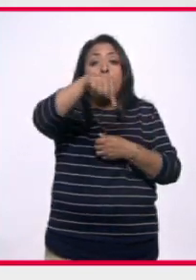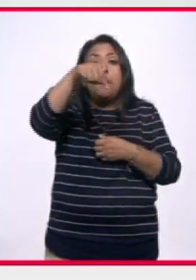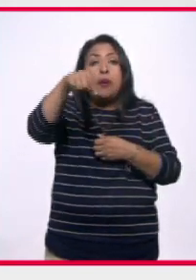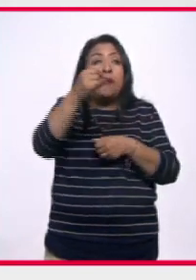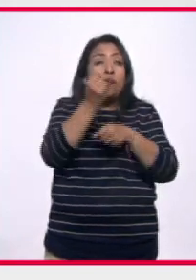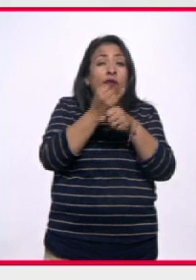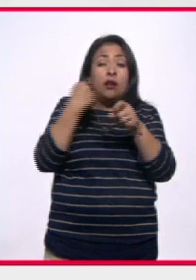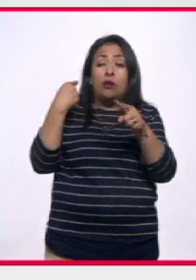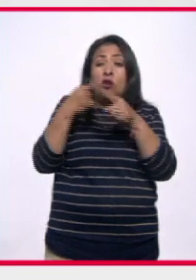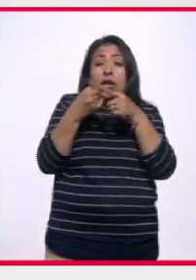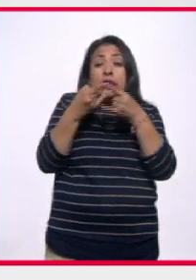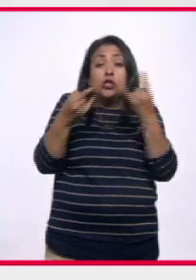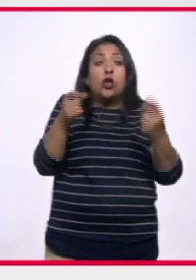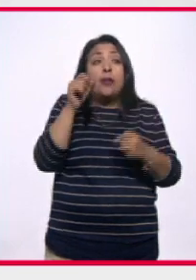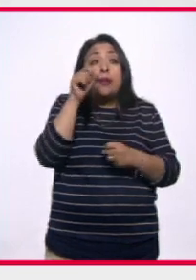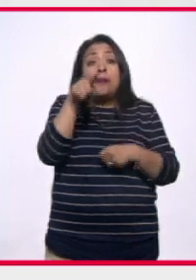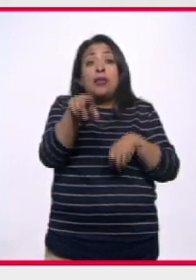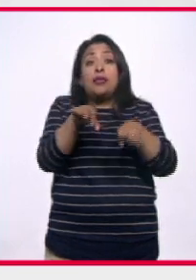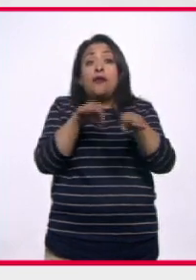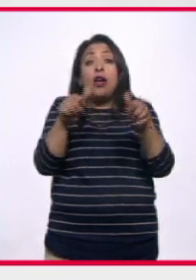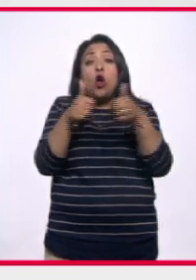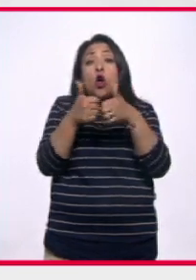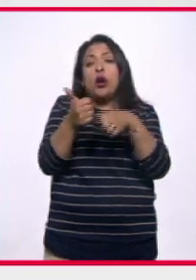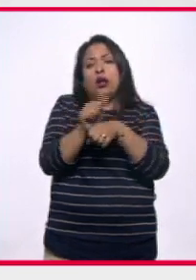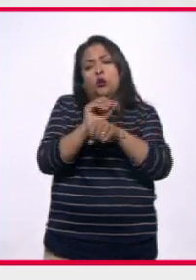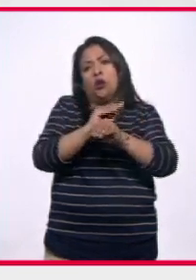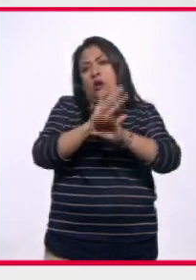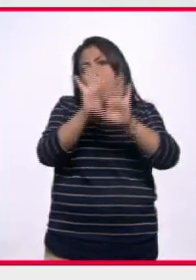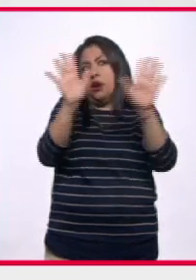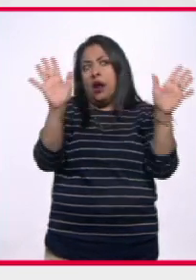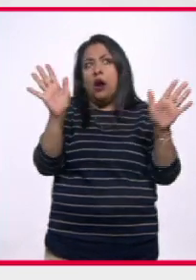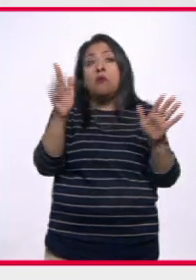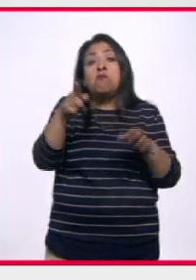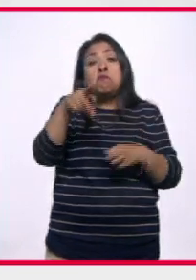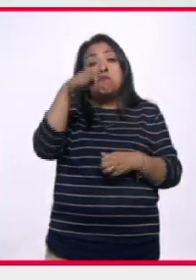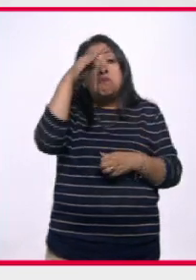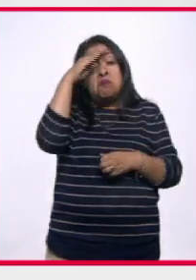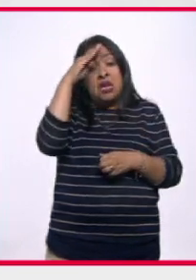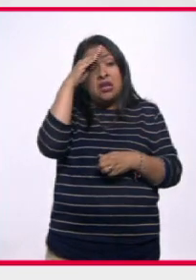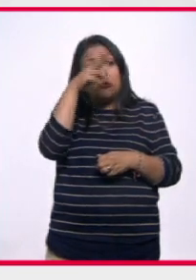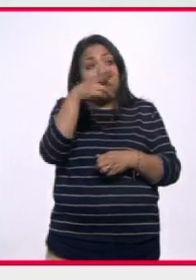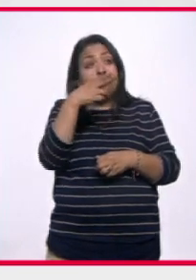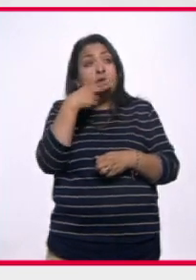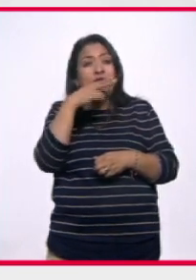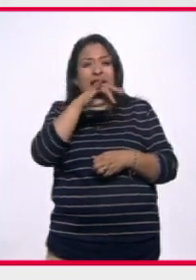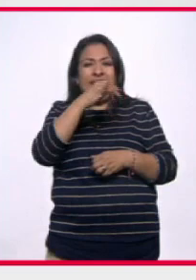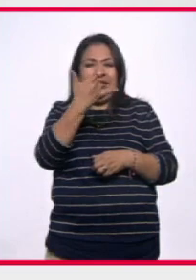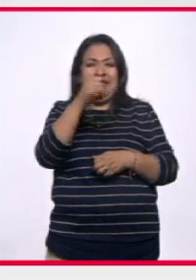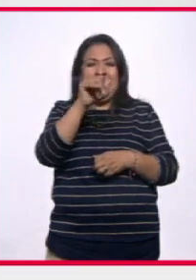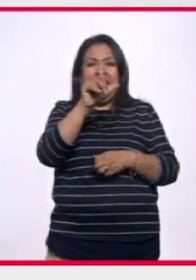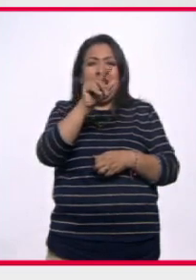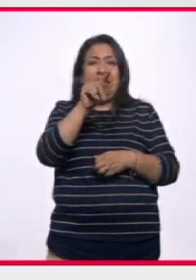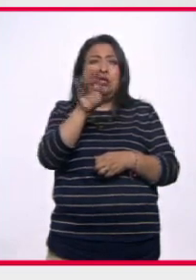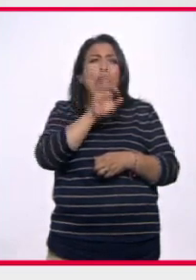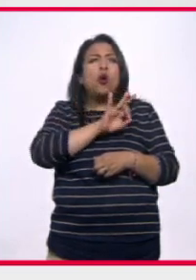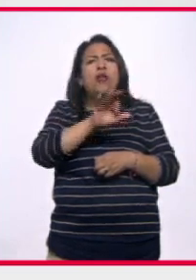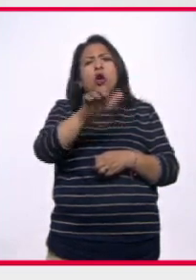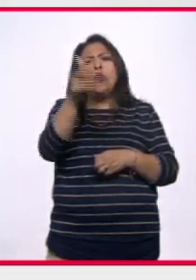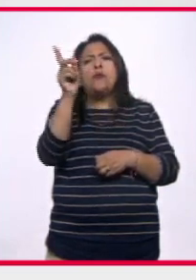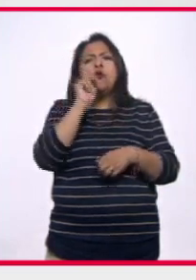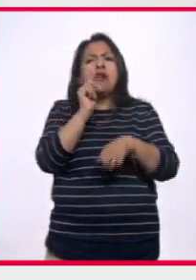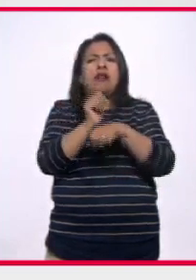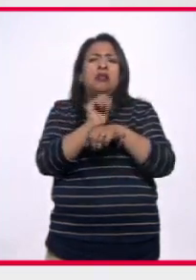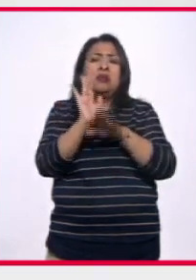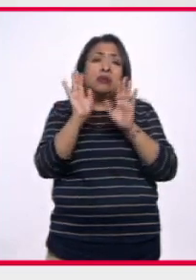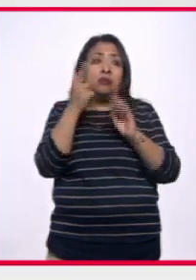investigación histórica y por supuesto el trabajo con los actores quien siga creyendo que la interpretación de yelitza aparicio pudo hacer la otra actriz